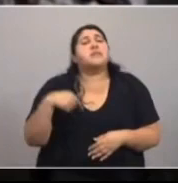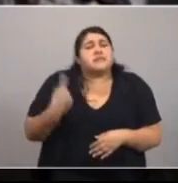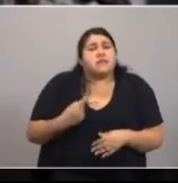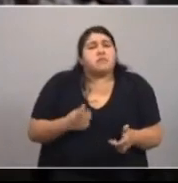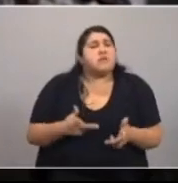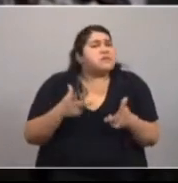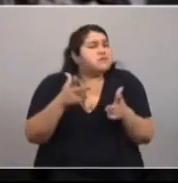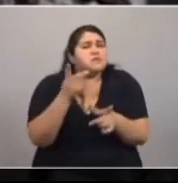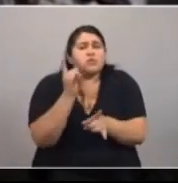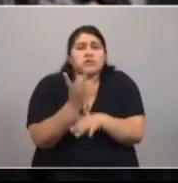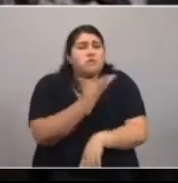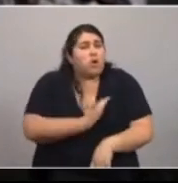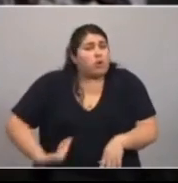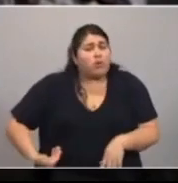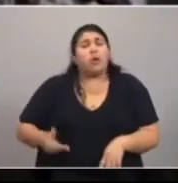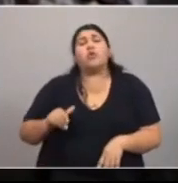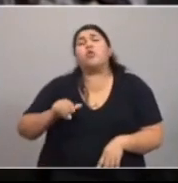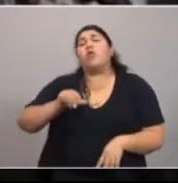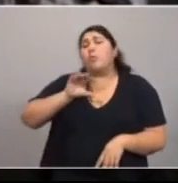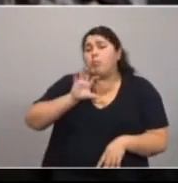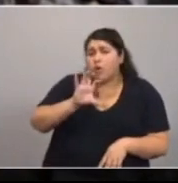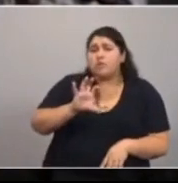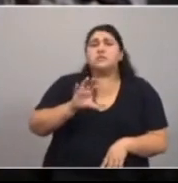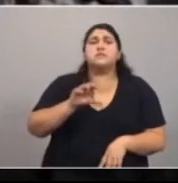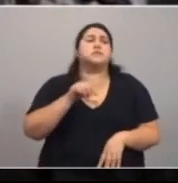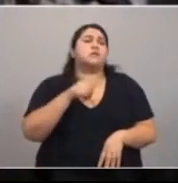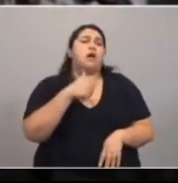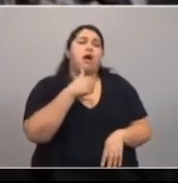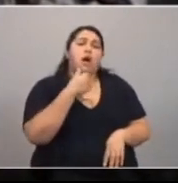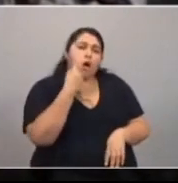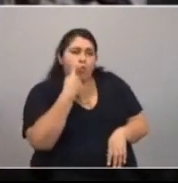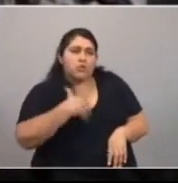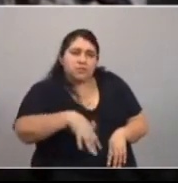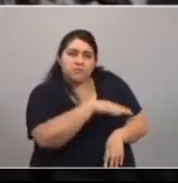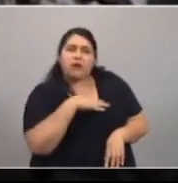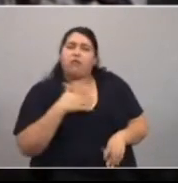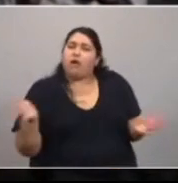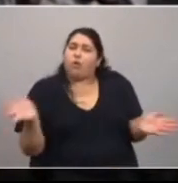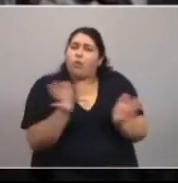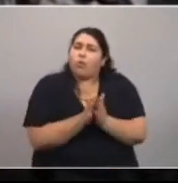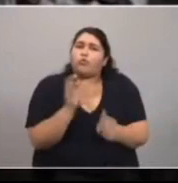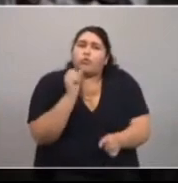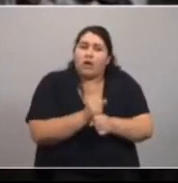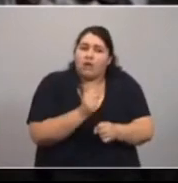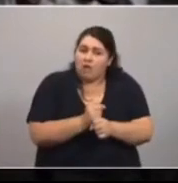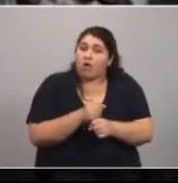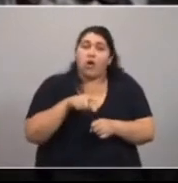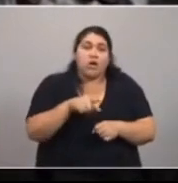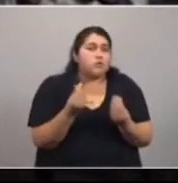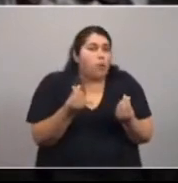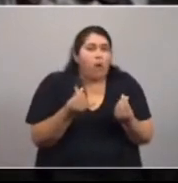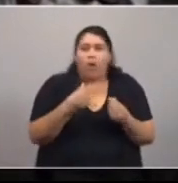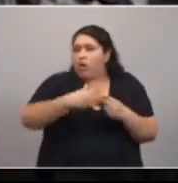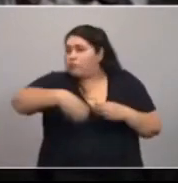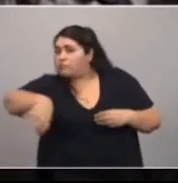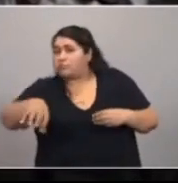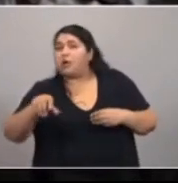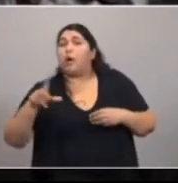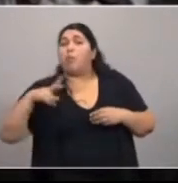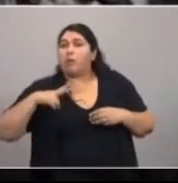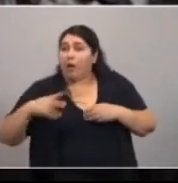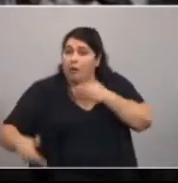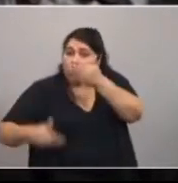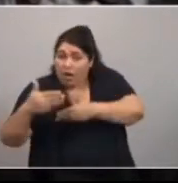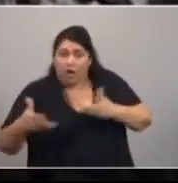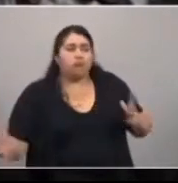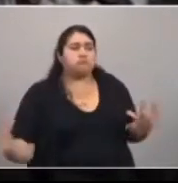Provincia en particular, solo tiene sentido si le sirve al sector privado, para que el mercado crezca. Lo que hoy tenemos acá es un mercado que crece, pero que